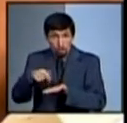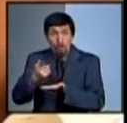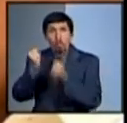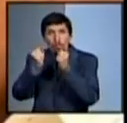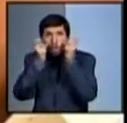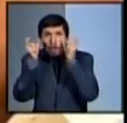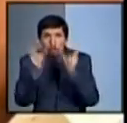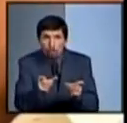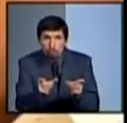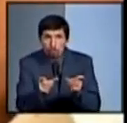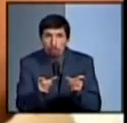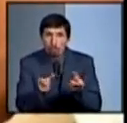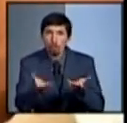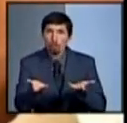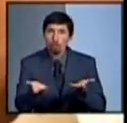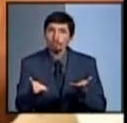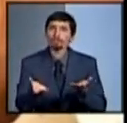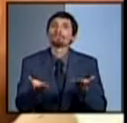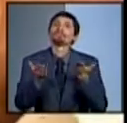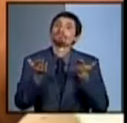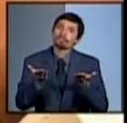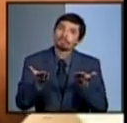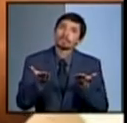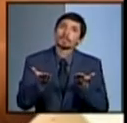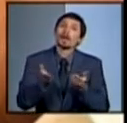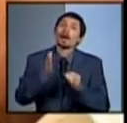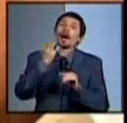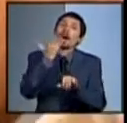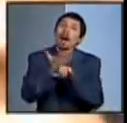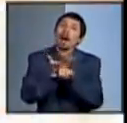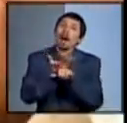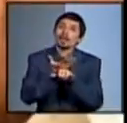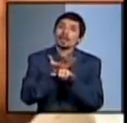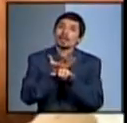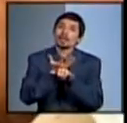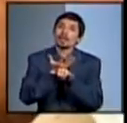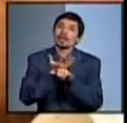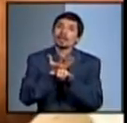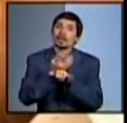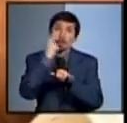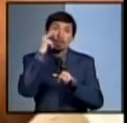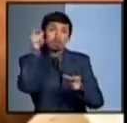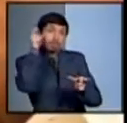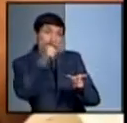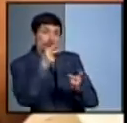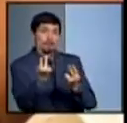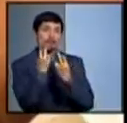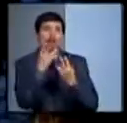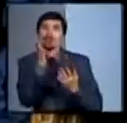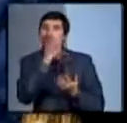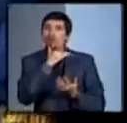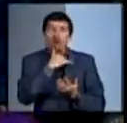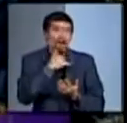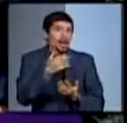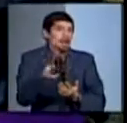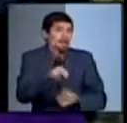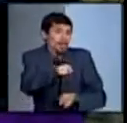que las controlara, a lo mejor se sentirían más vistos y no ocurrirían estas